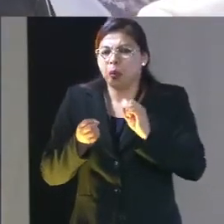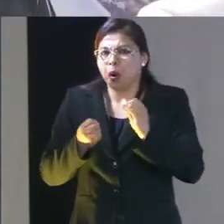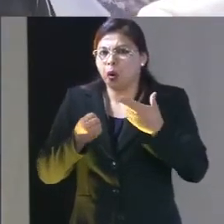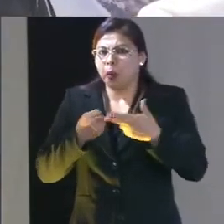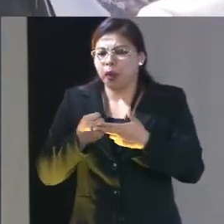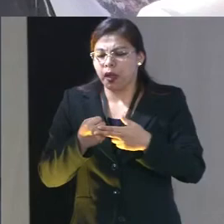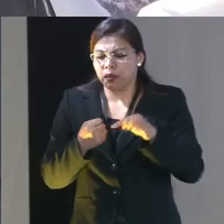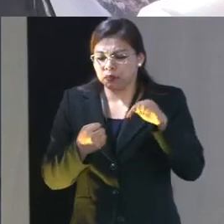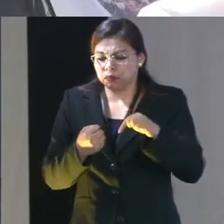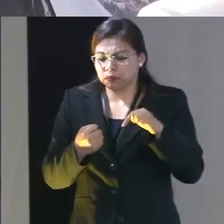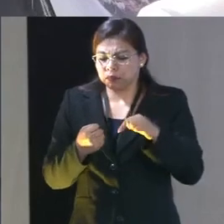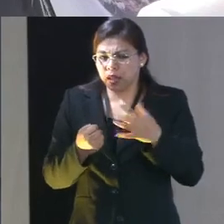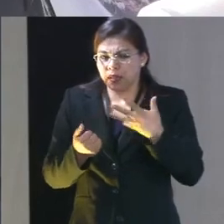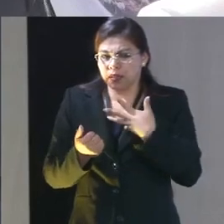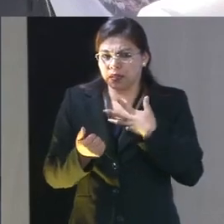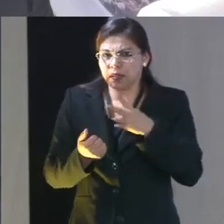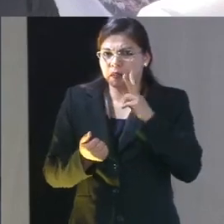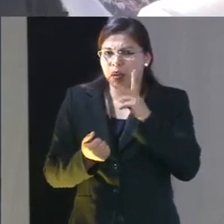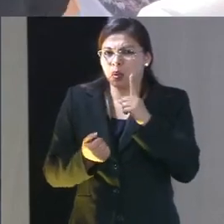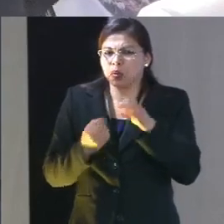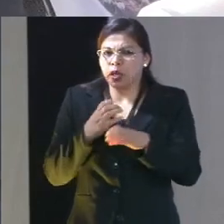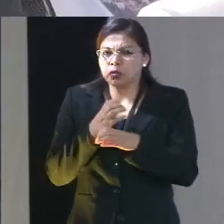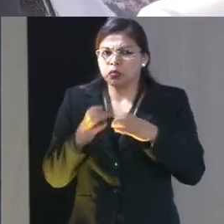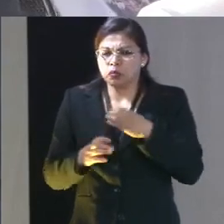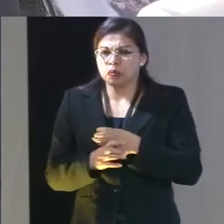aquí, tiene que ver con un asunto.